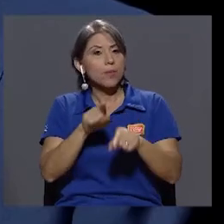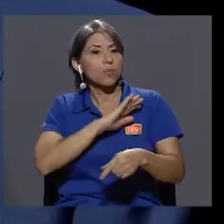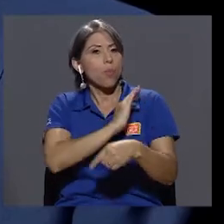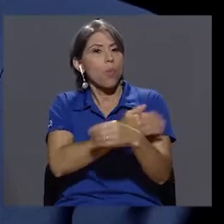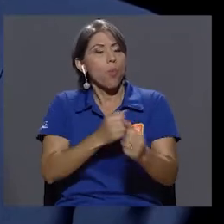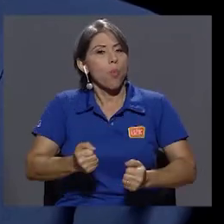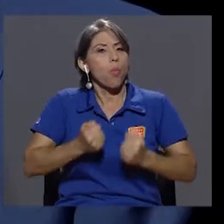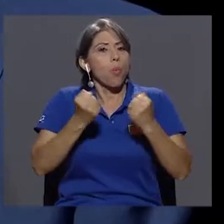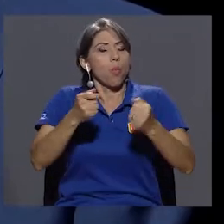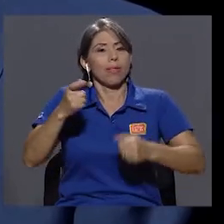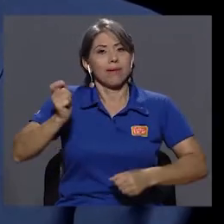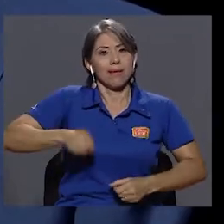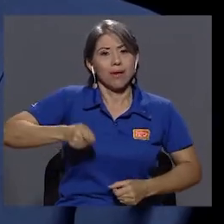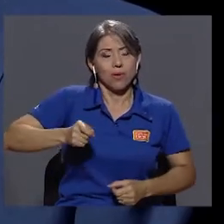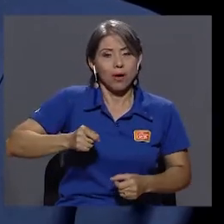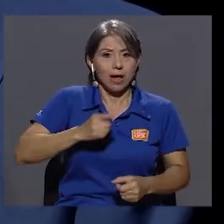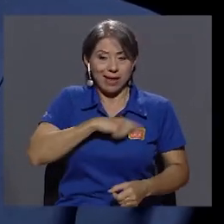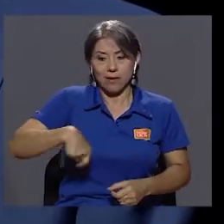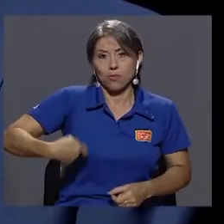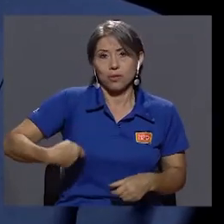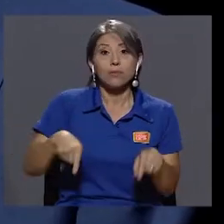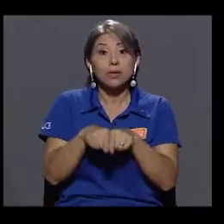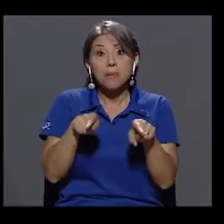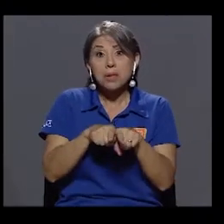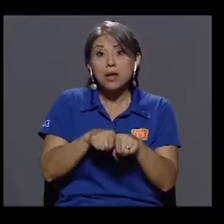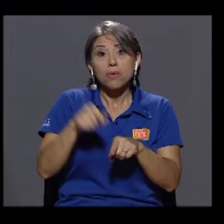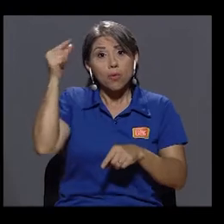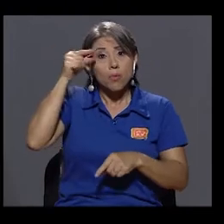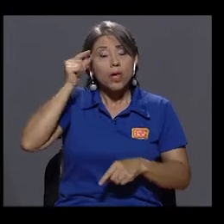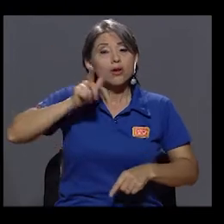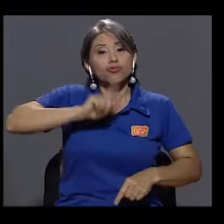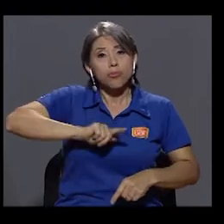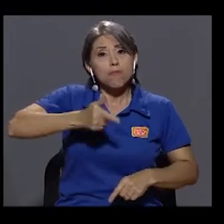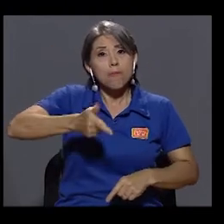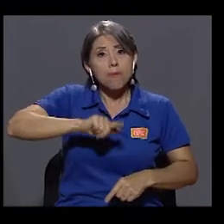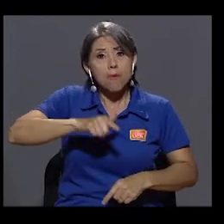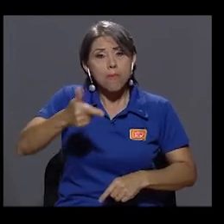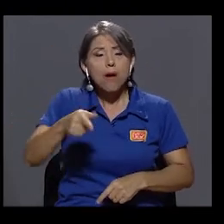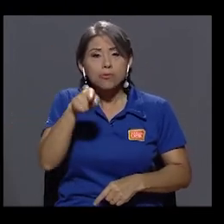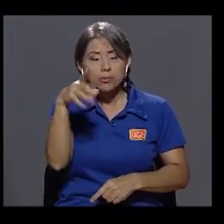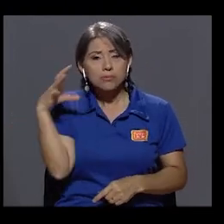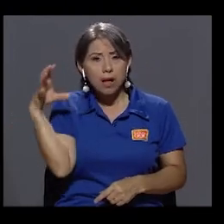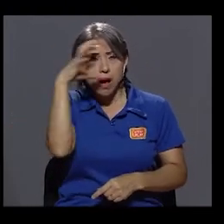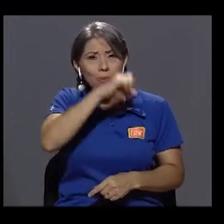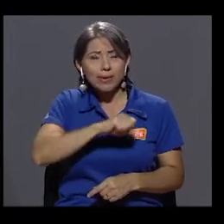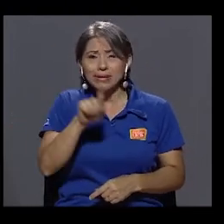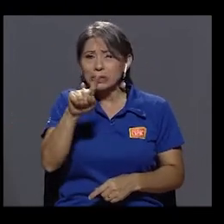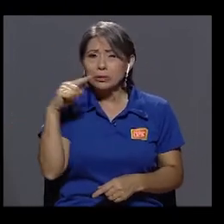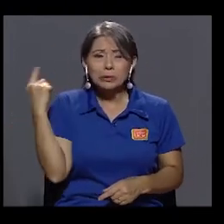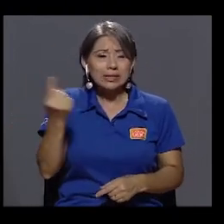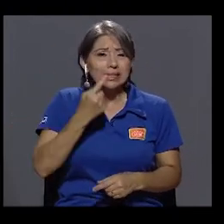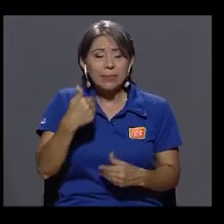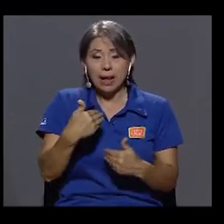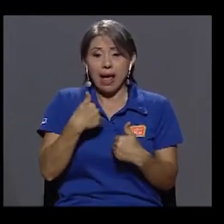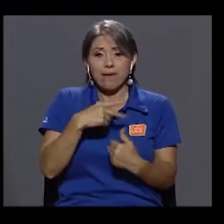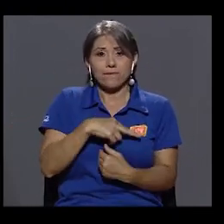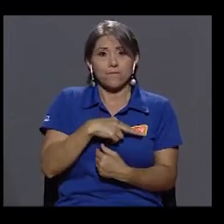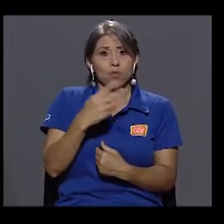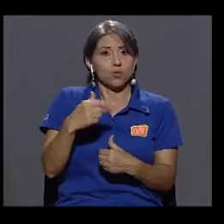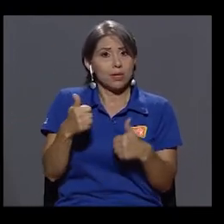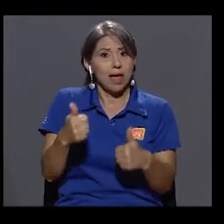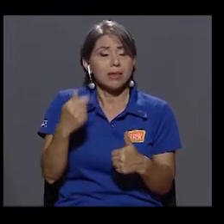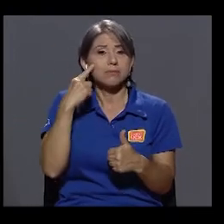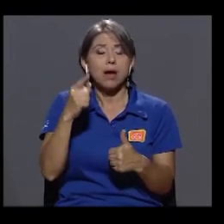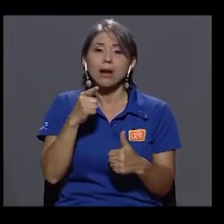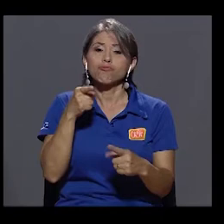e inclusive supongo que el gobierno de turno usted se ha encontrado que no siempre existen todas las voluntades para llevar a buen